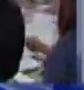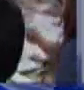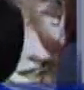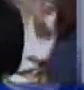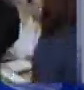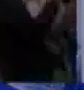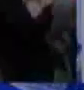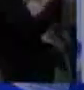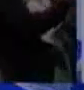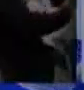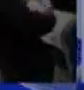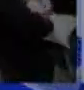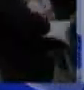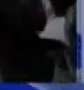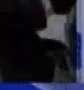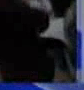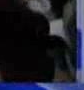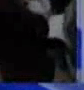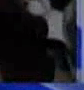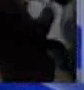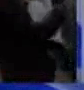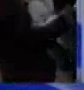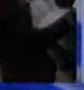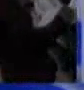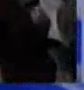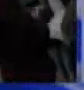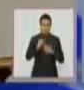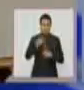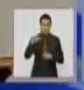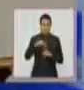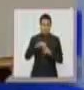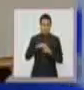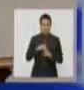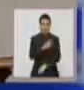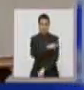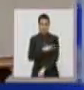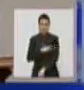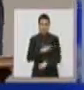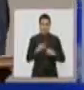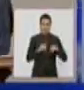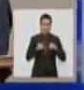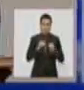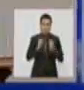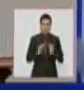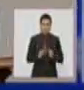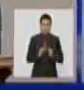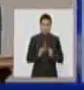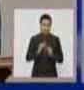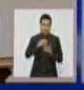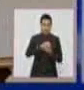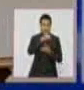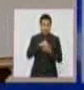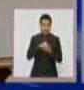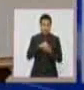evitar que hubieran mayores problemas para los partidos políticos, en el caso de las gubernaturas no se estableció estos tres bloques, cosa que sí existe